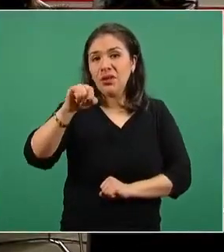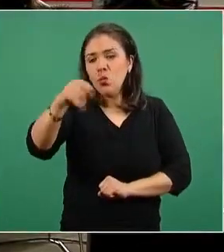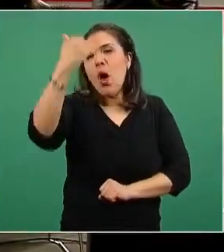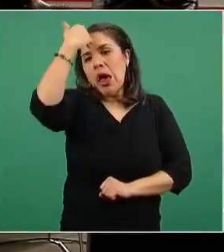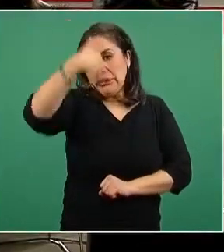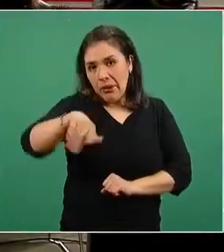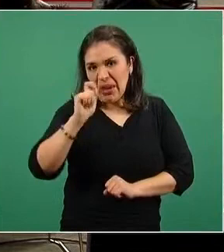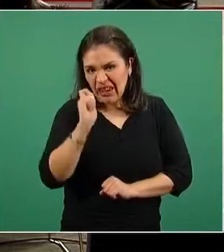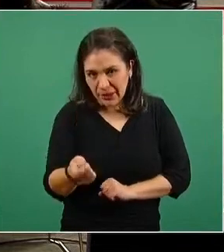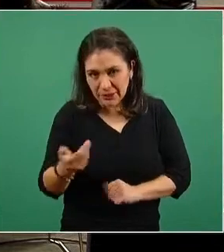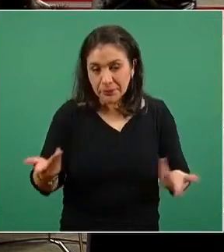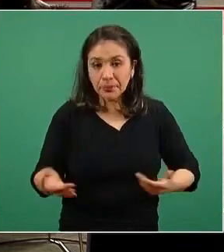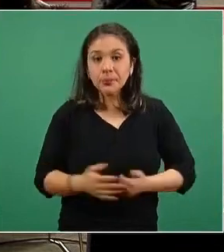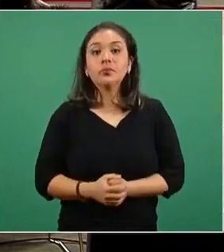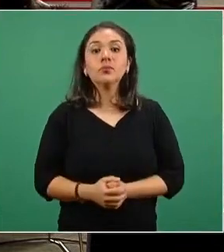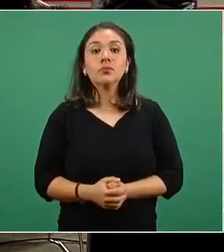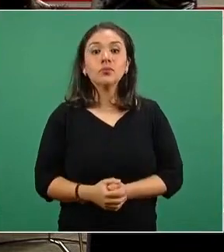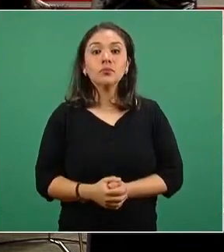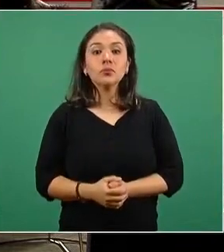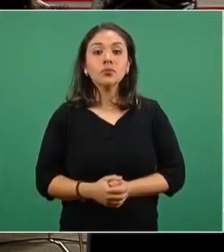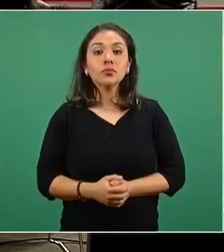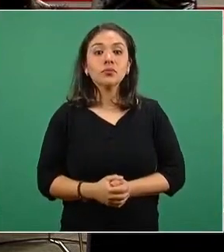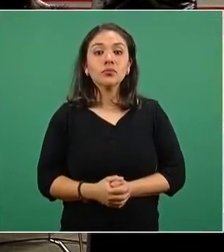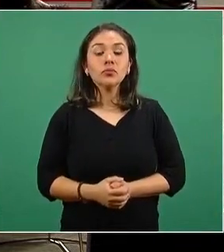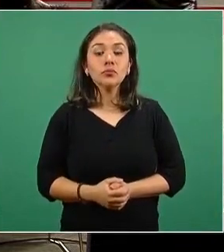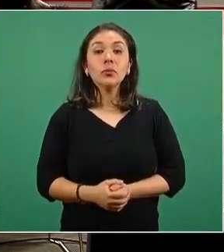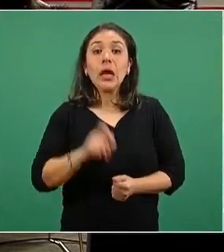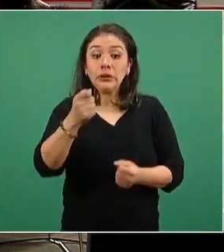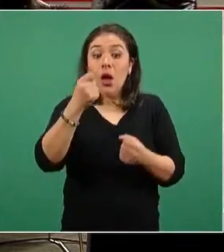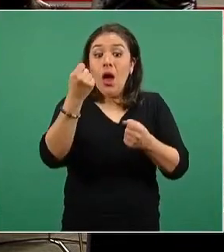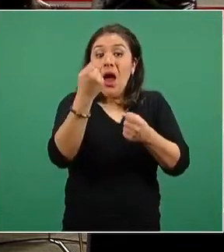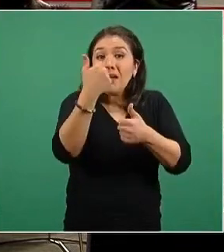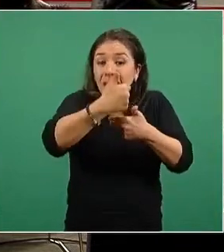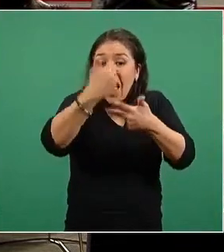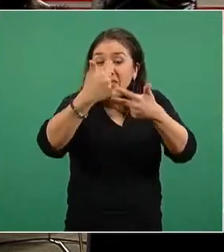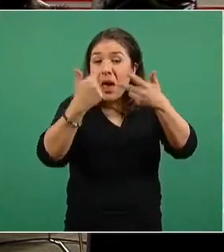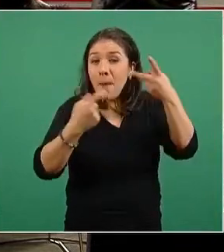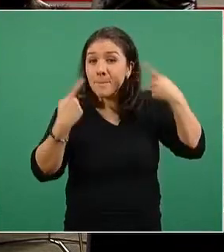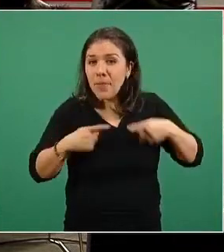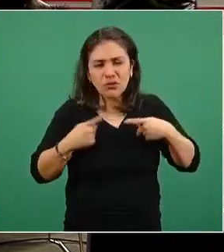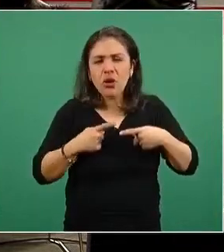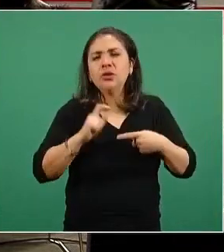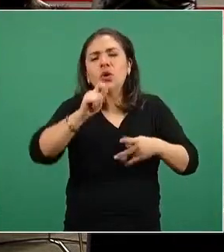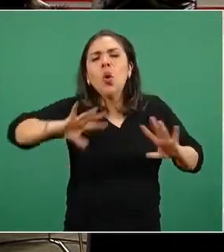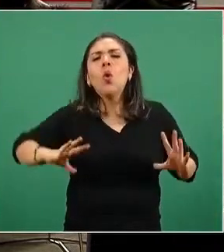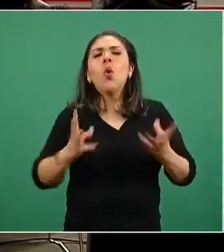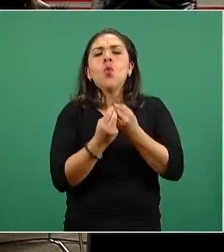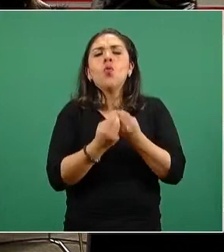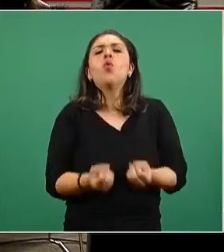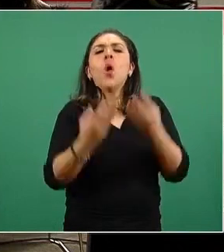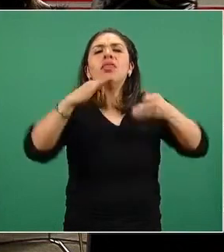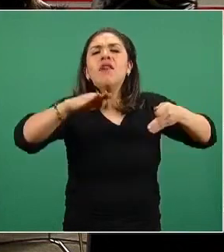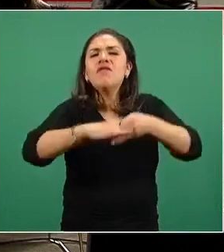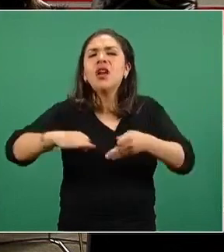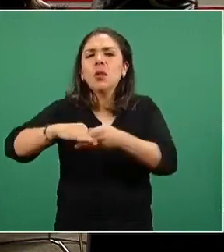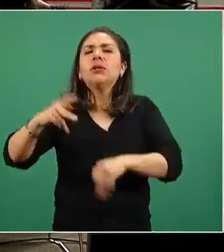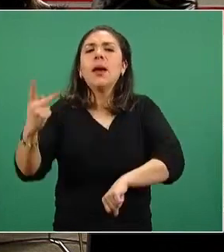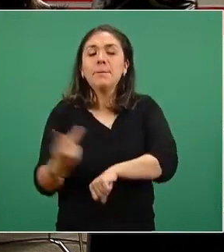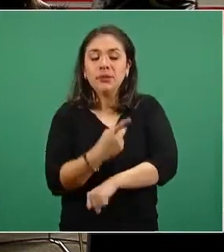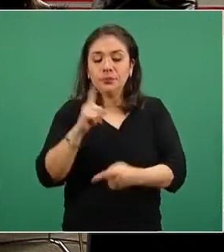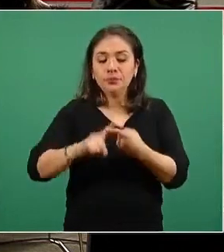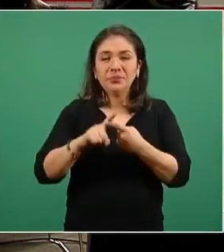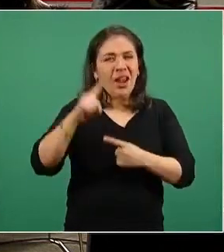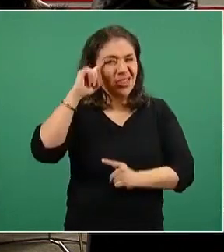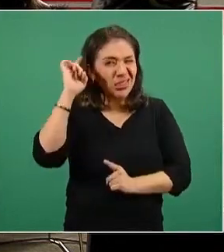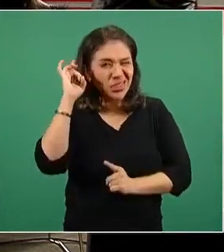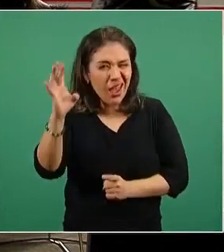idea. No representa cada uno una persona, sino son el conjunto y la frecuencia con que se fueron presentando. Cefalea,